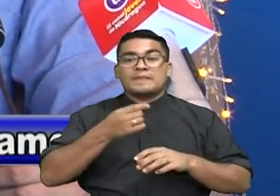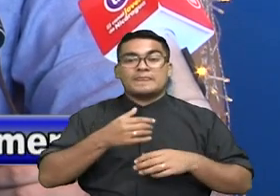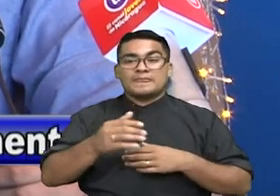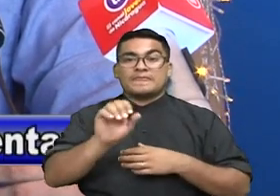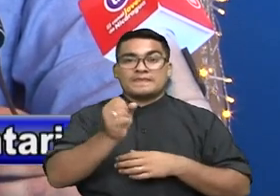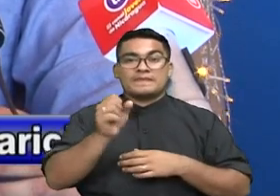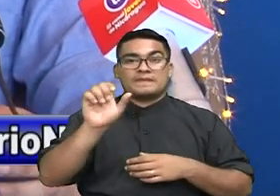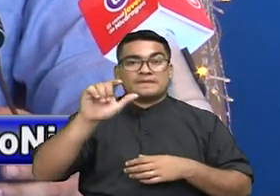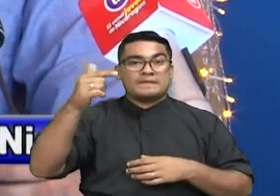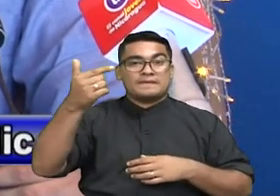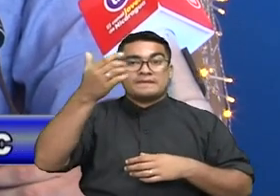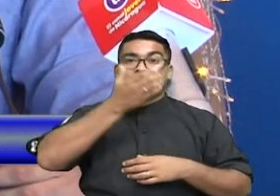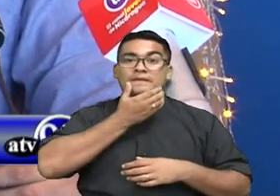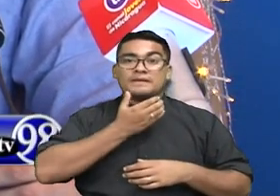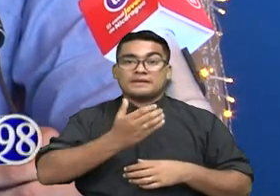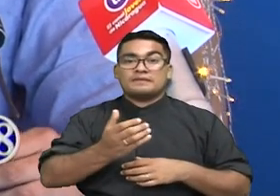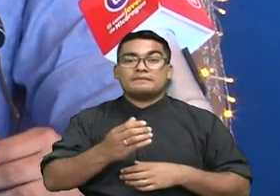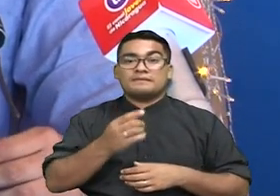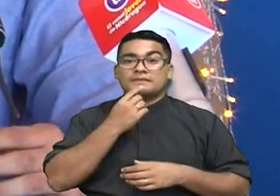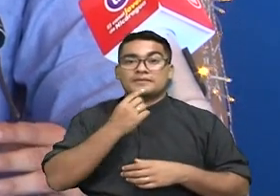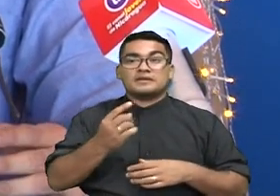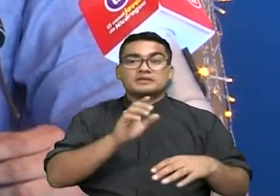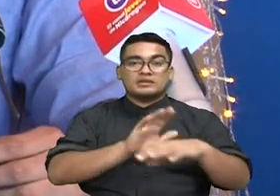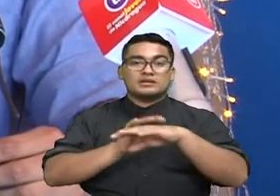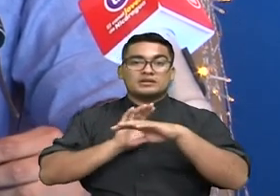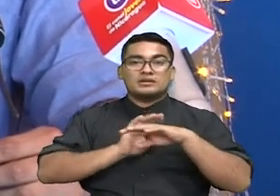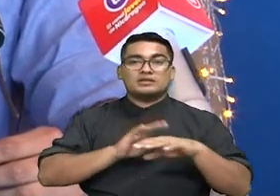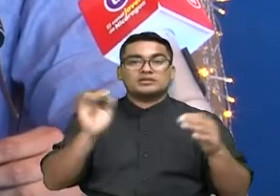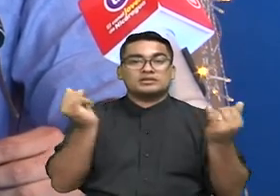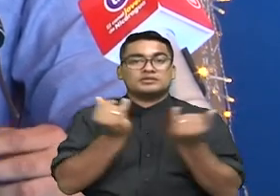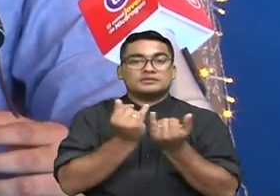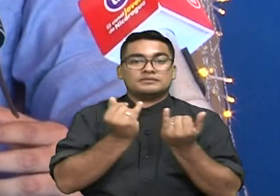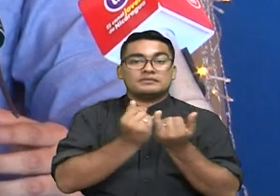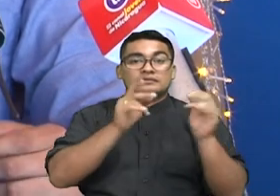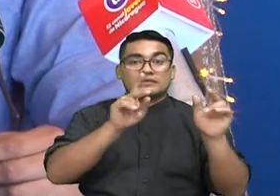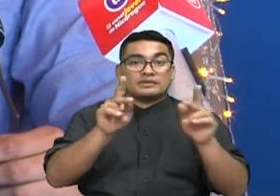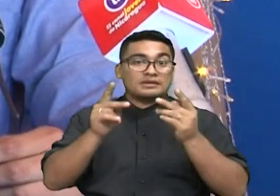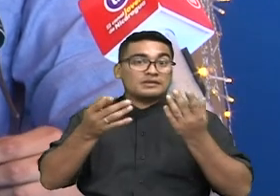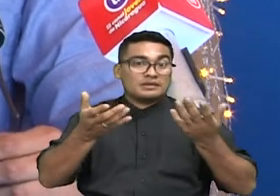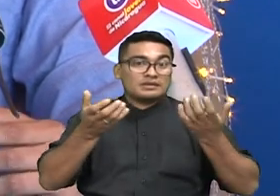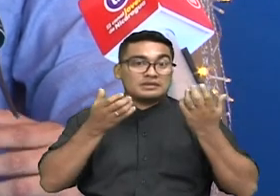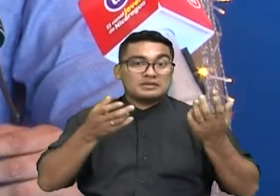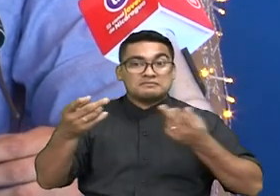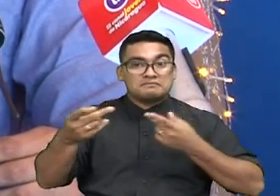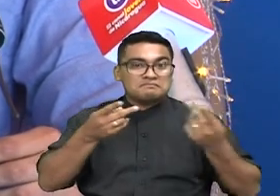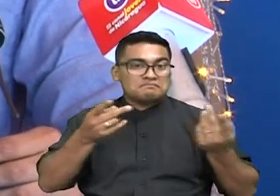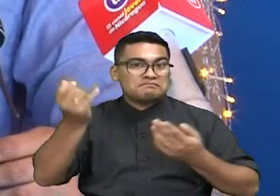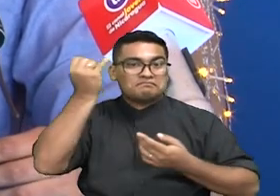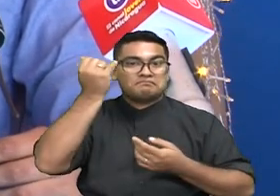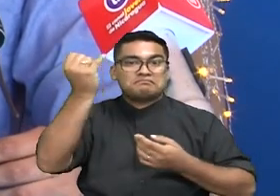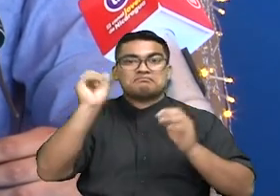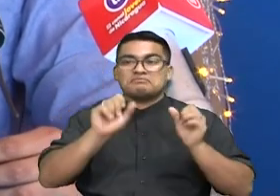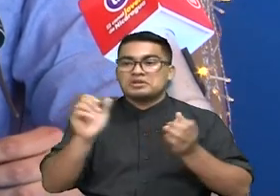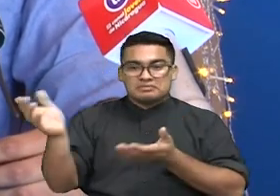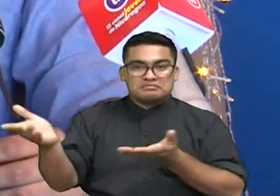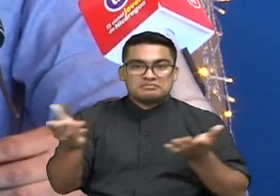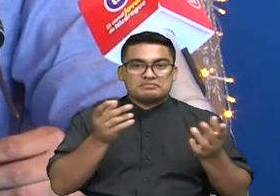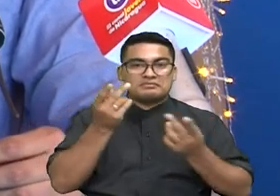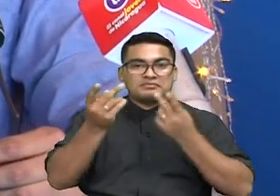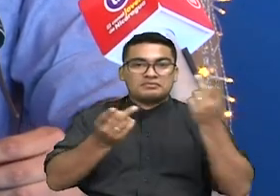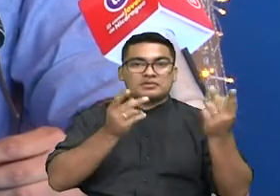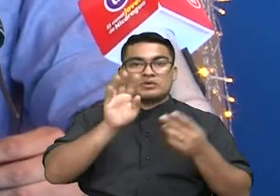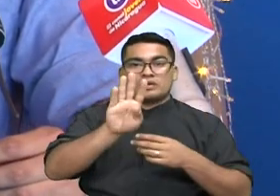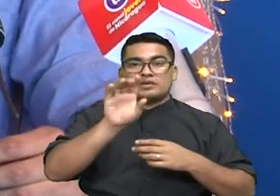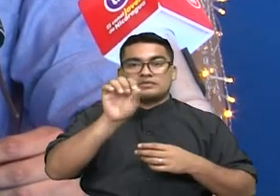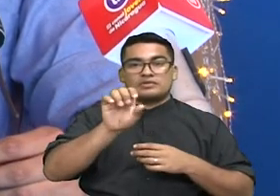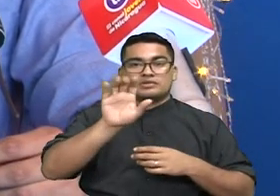7 de diciembre. Asimismo, ¿verdad?, les invitamos como siempre a todos los protagonistas que tengan las ganas de emprender, que puedan visitarnos en el kilómetro